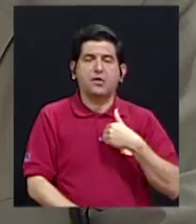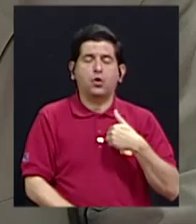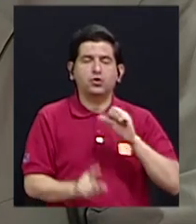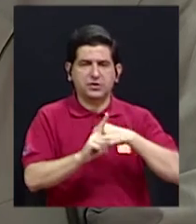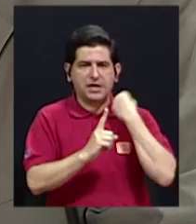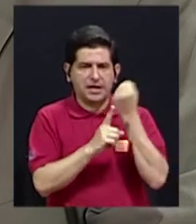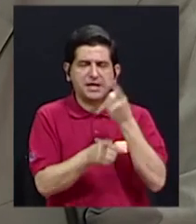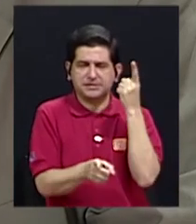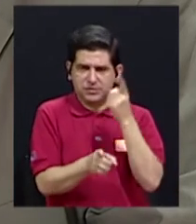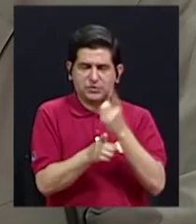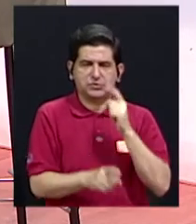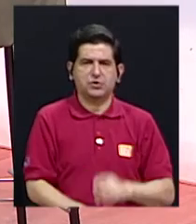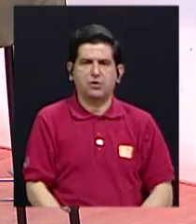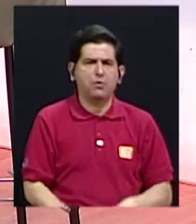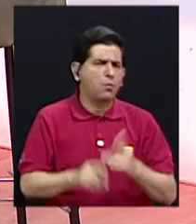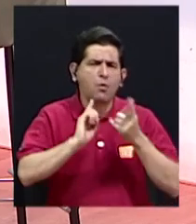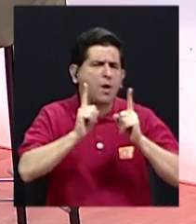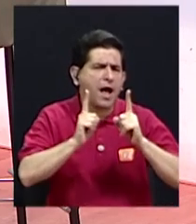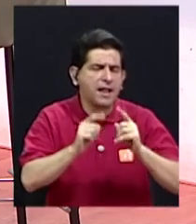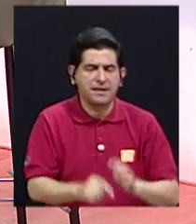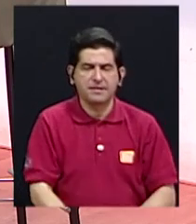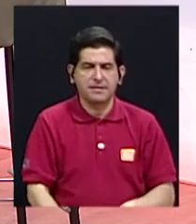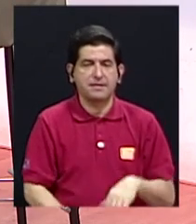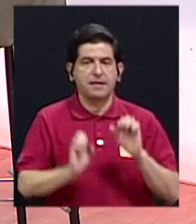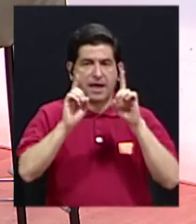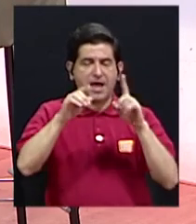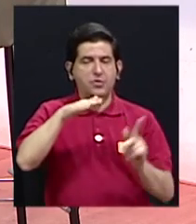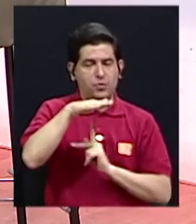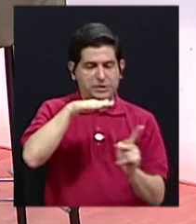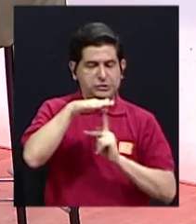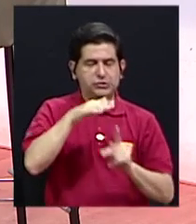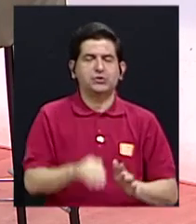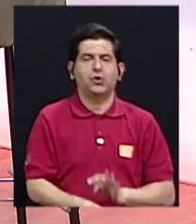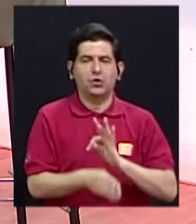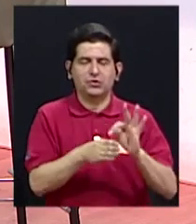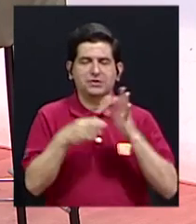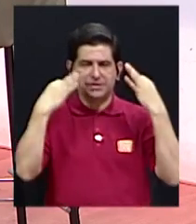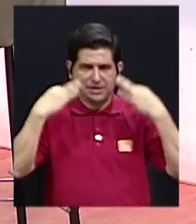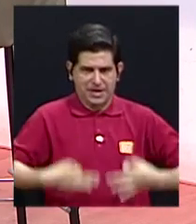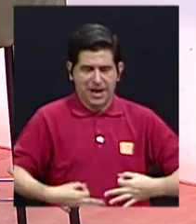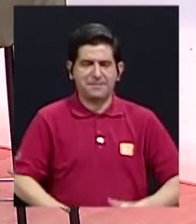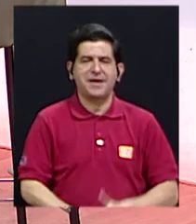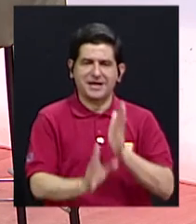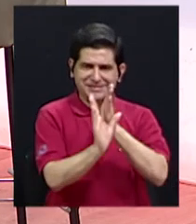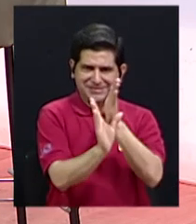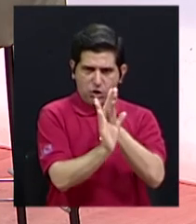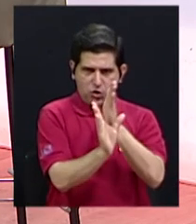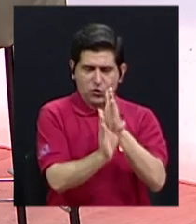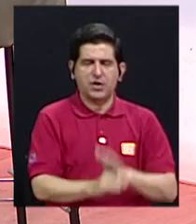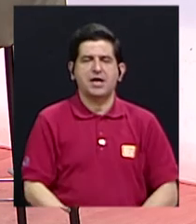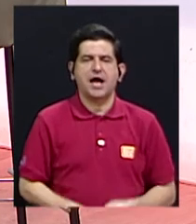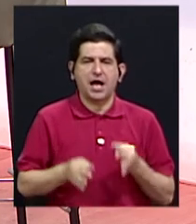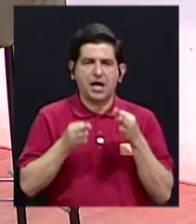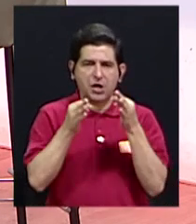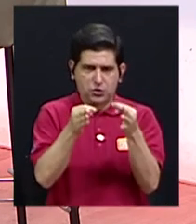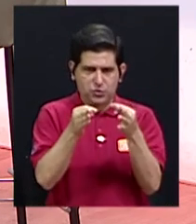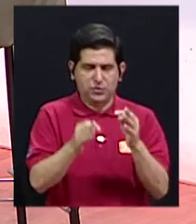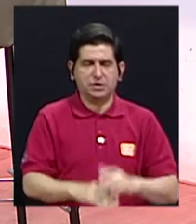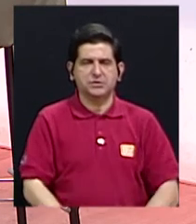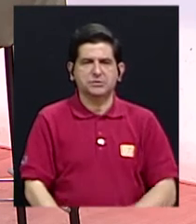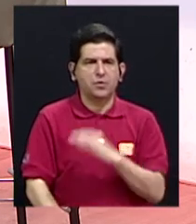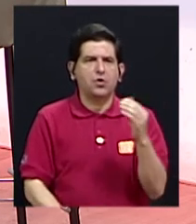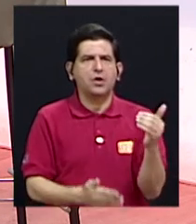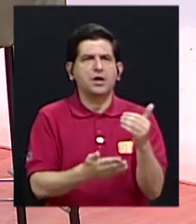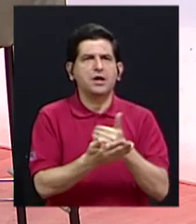condiciones cualquier estrés ahí podríamos mencionar educación preescolar terapia física psicología turismo y